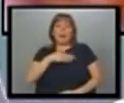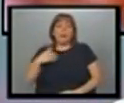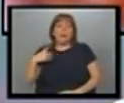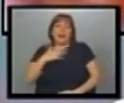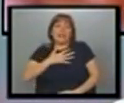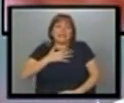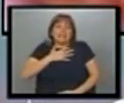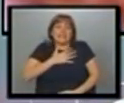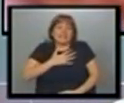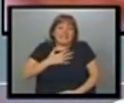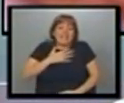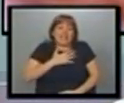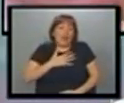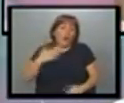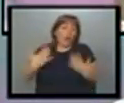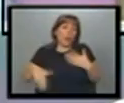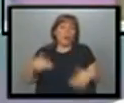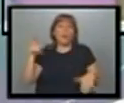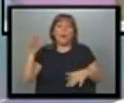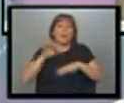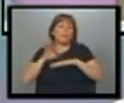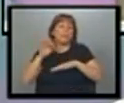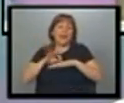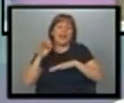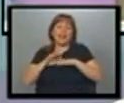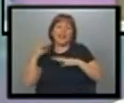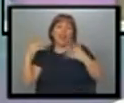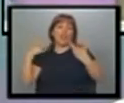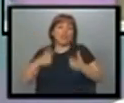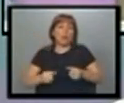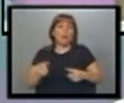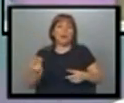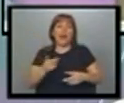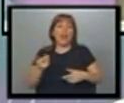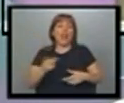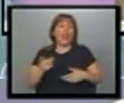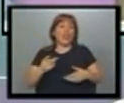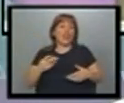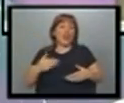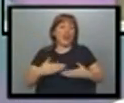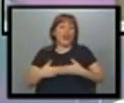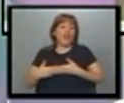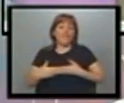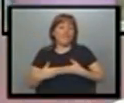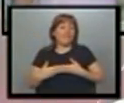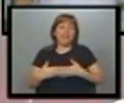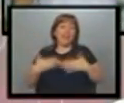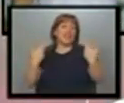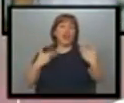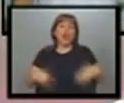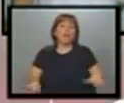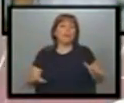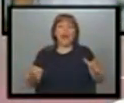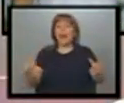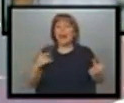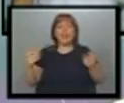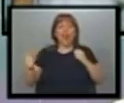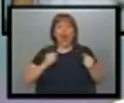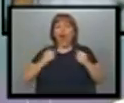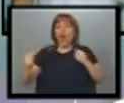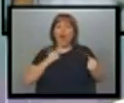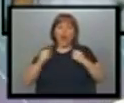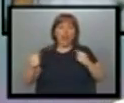posibilidad que le dio la ciencia, ¿no? Estos médicos, que estas nenas puedan tener una vida normal, una vida que puedan correr, que puedan